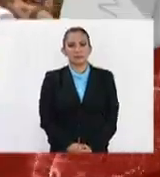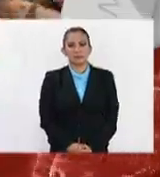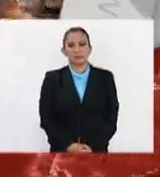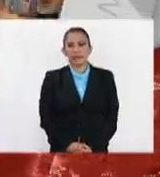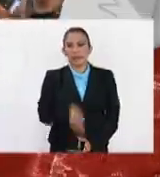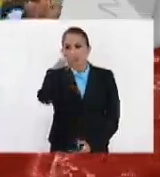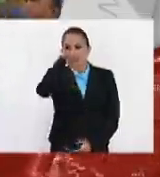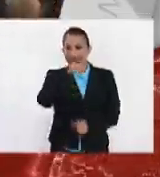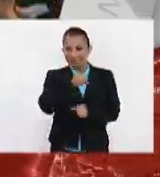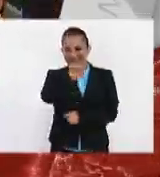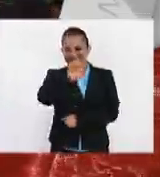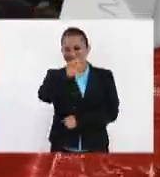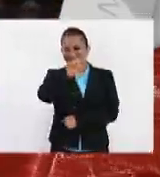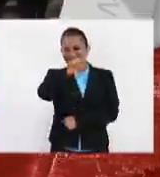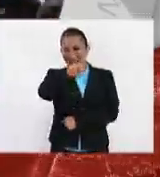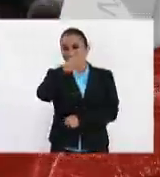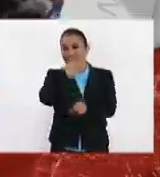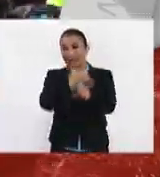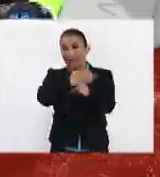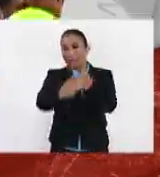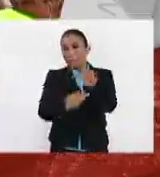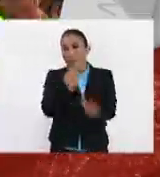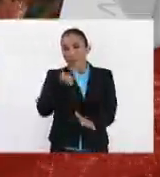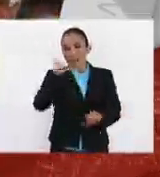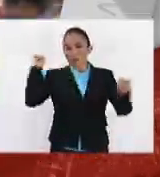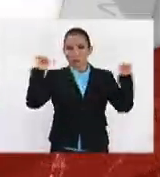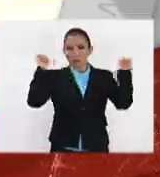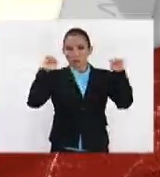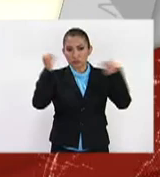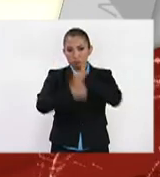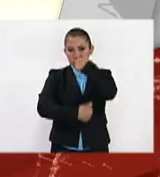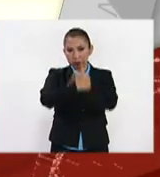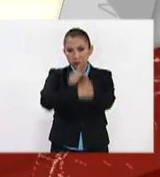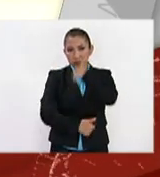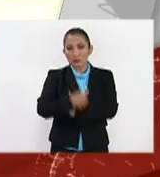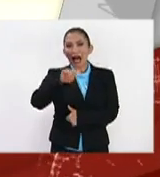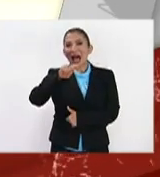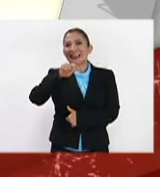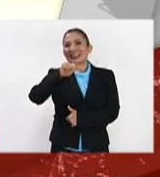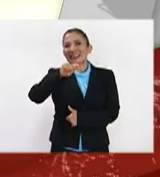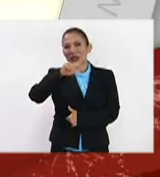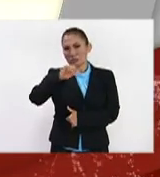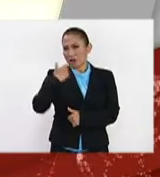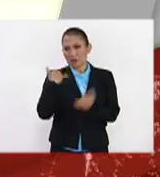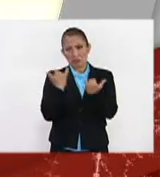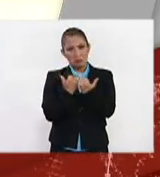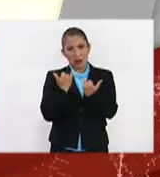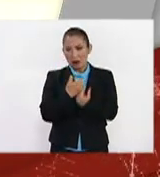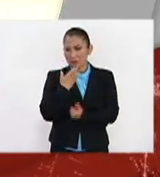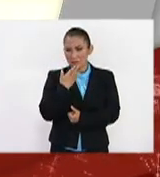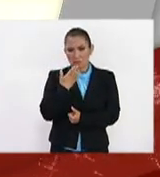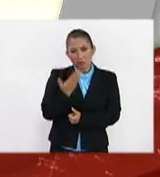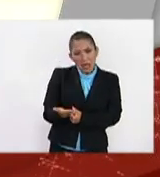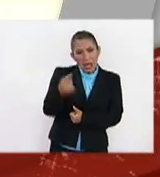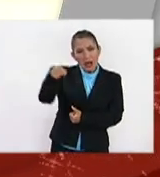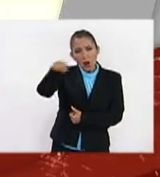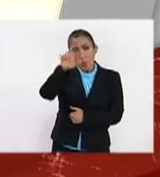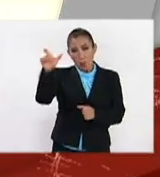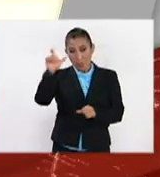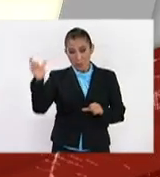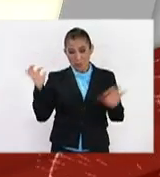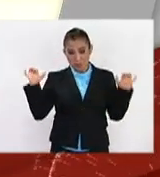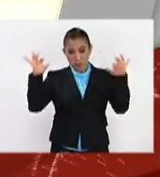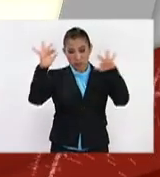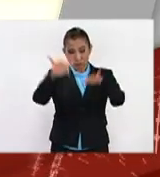La Secretaría de la Defensa realiza la 5ª edición del Medio Maratón. El atletismo tiene esa facilidad de que en un